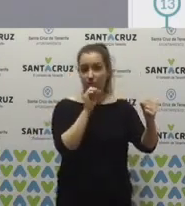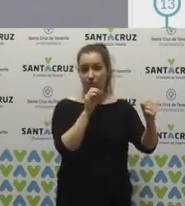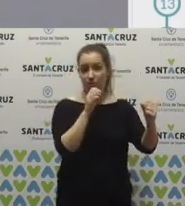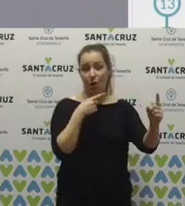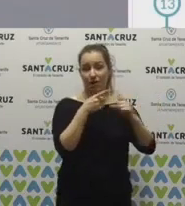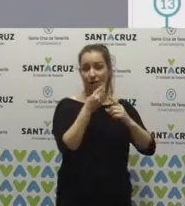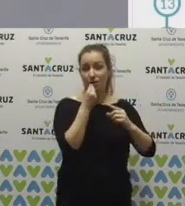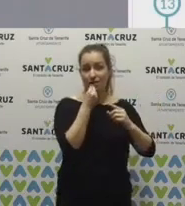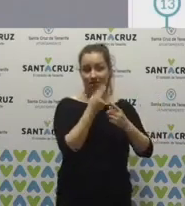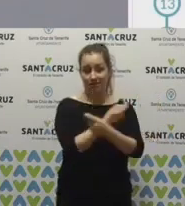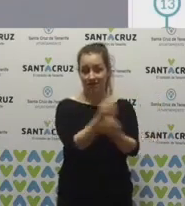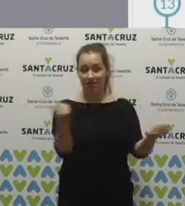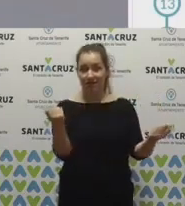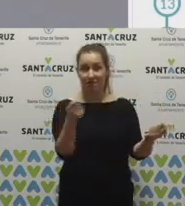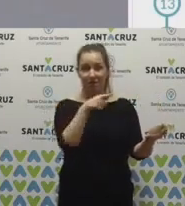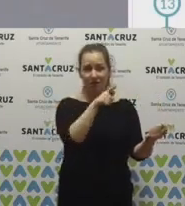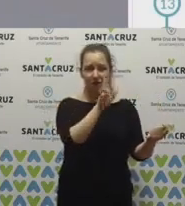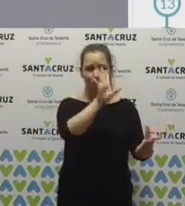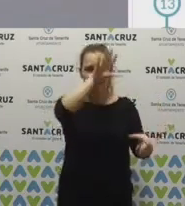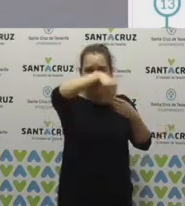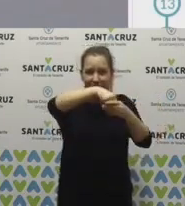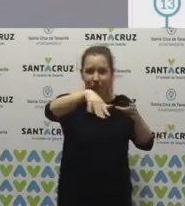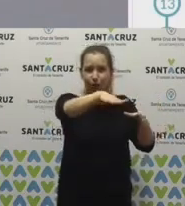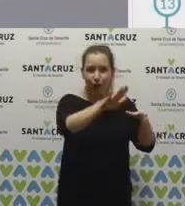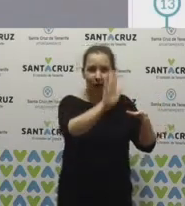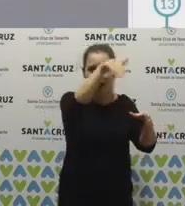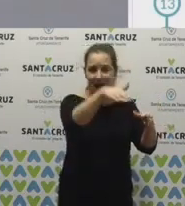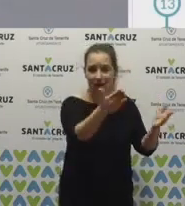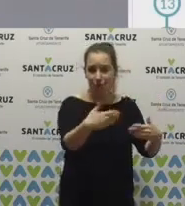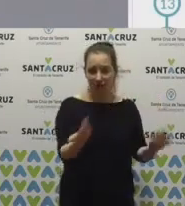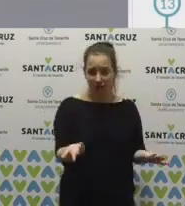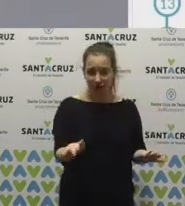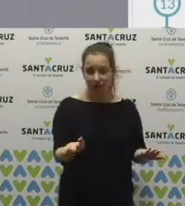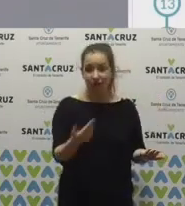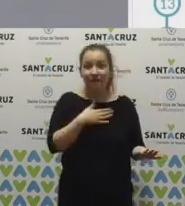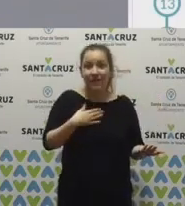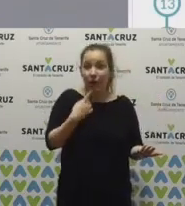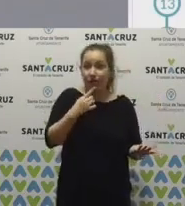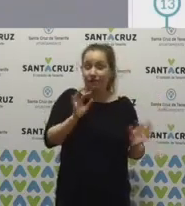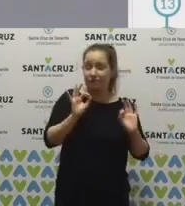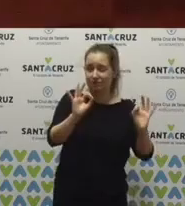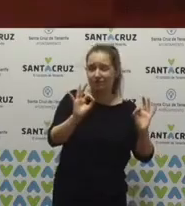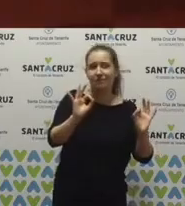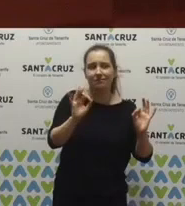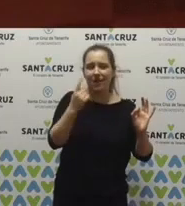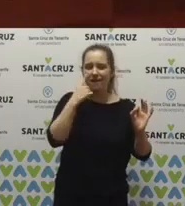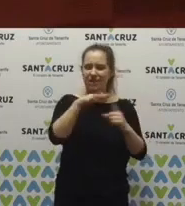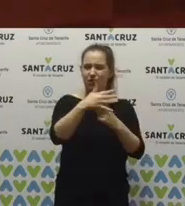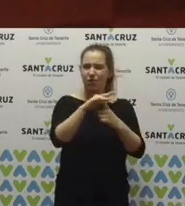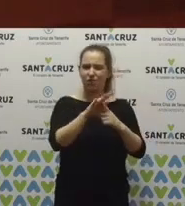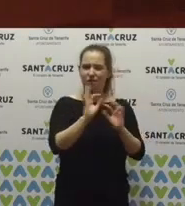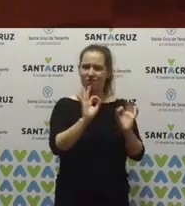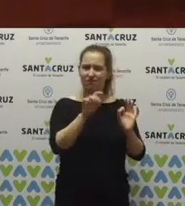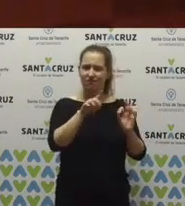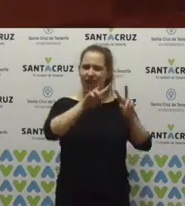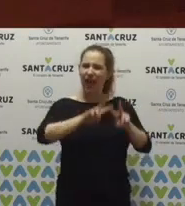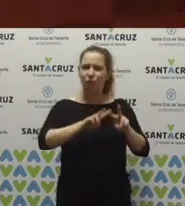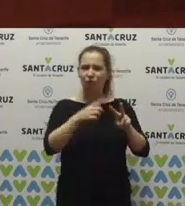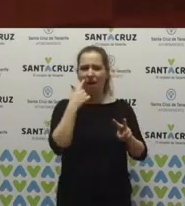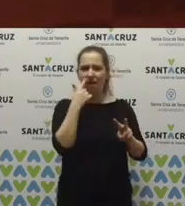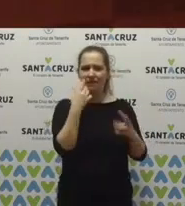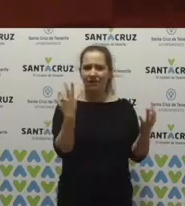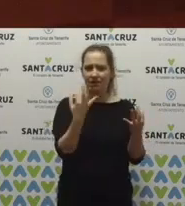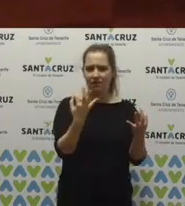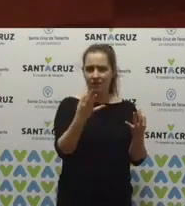distrito de anaga y claro a mí hacer alguna excepción específica o por lo menos estudiarla porque aquí no se habla de implantar se habla de